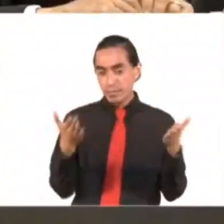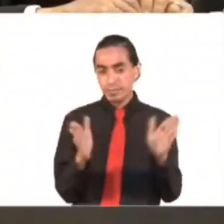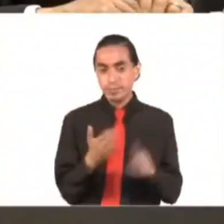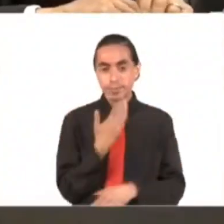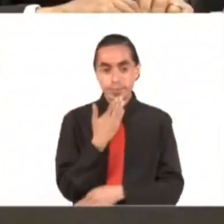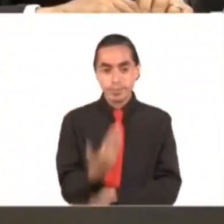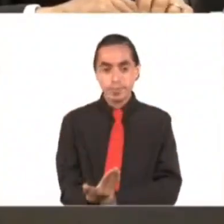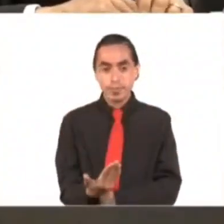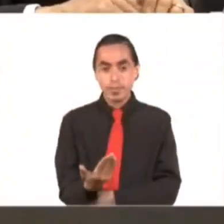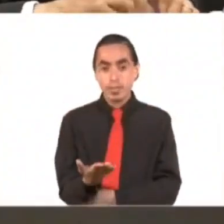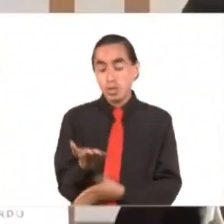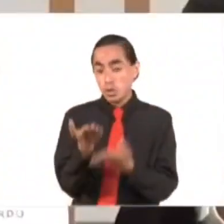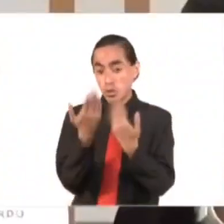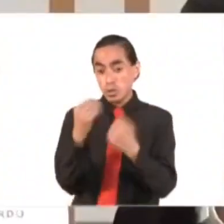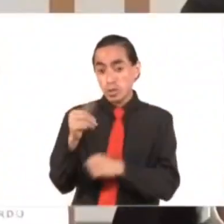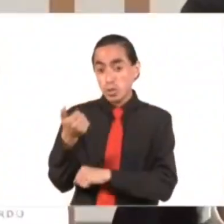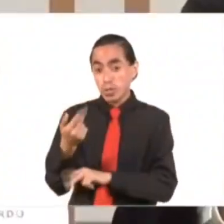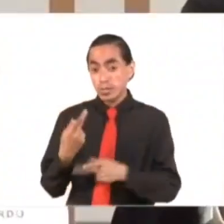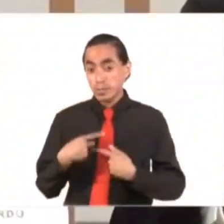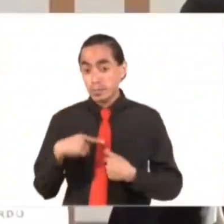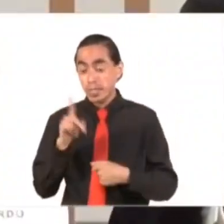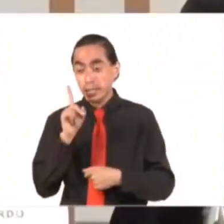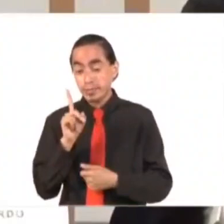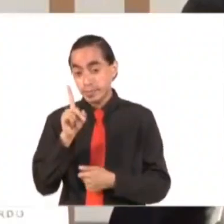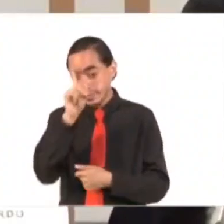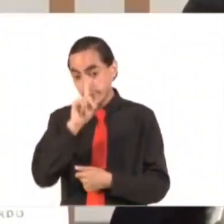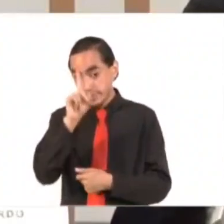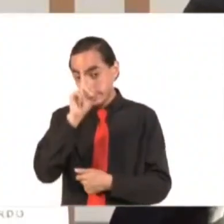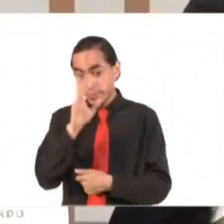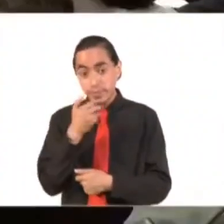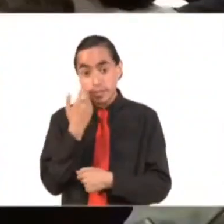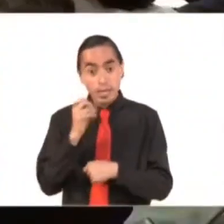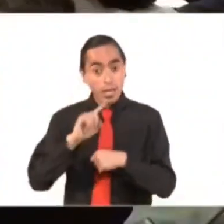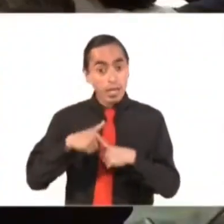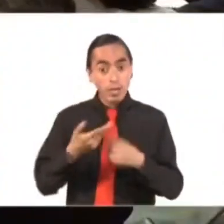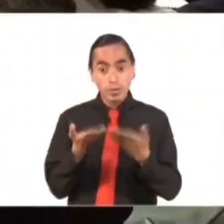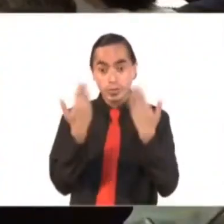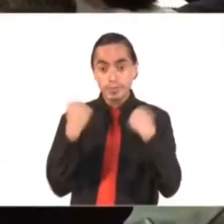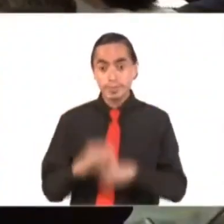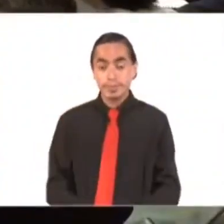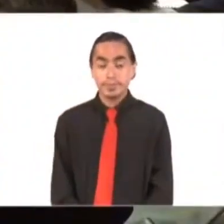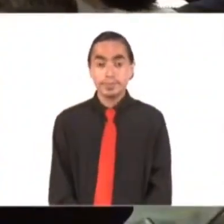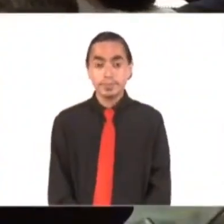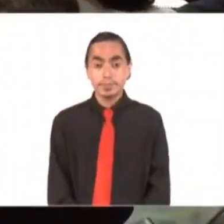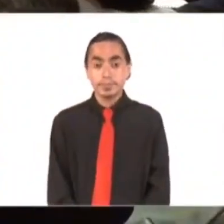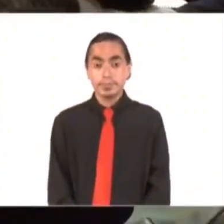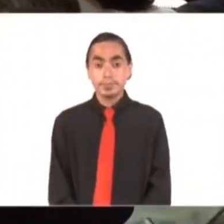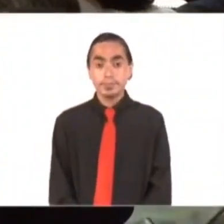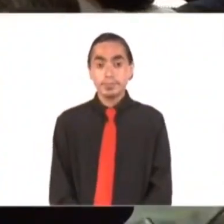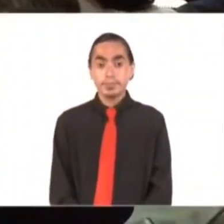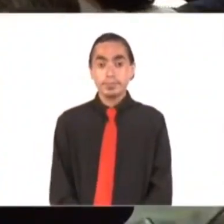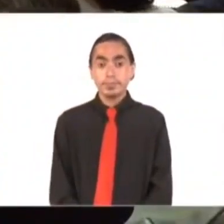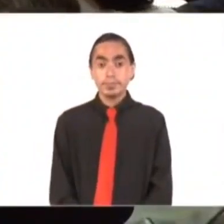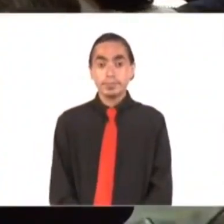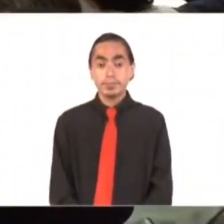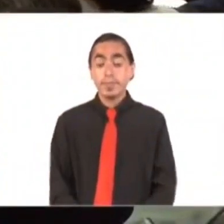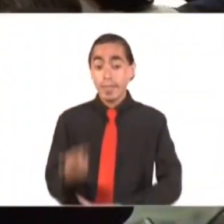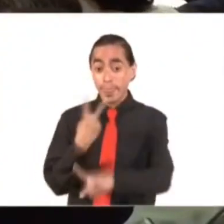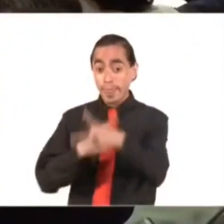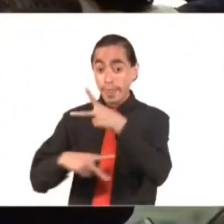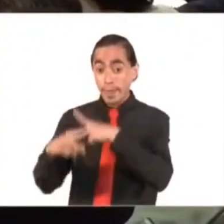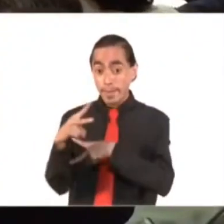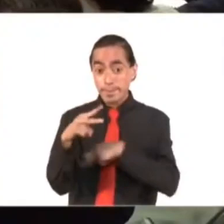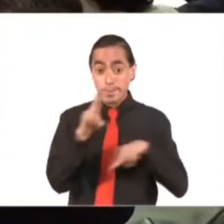a propuesta de algunos otros que pudieran tener los que son miembros de este consejo. Yo les agradezco muchísimo su